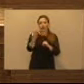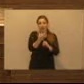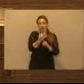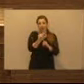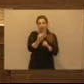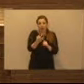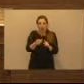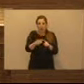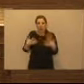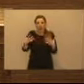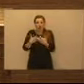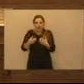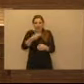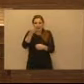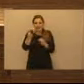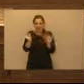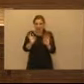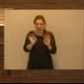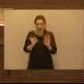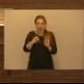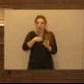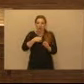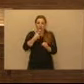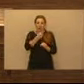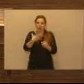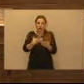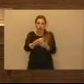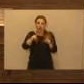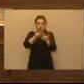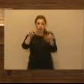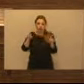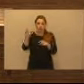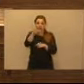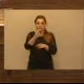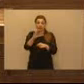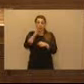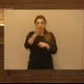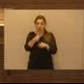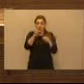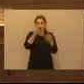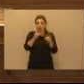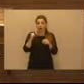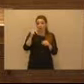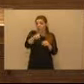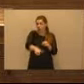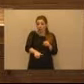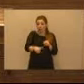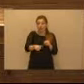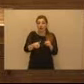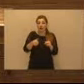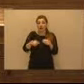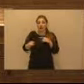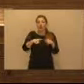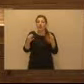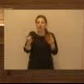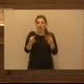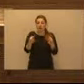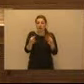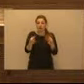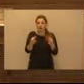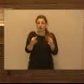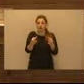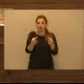conflictos de interés. Y no se puede decir esto de todas las sociedades científicas. Por lo tanto, pues como siempre, deciden transaccionar la transacción dócil